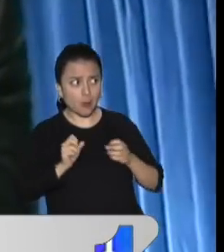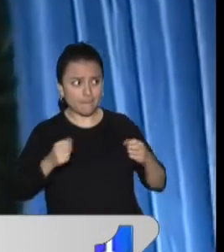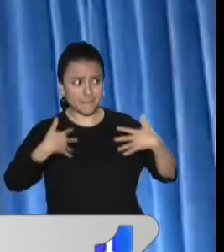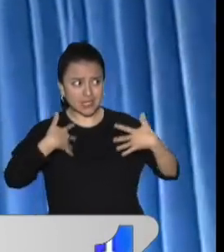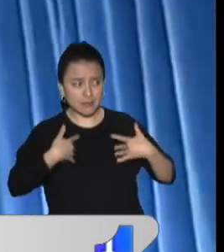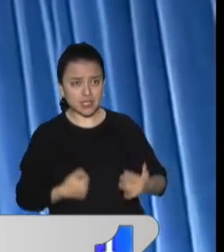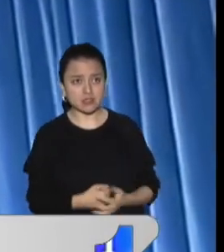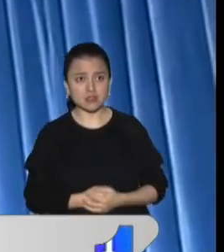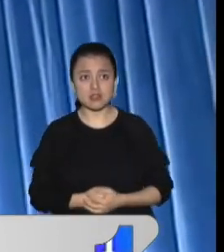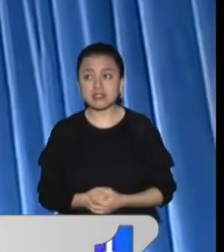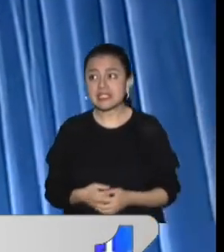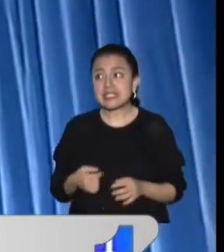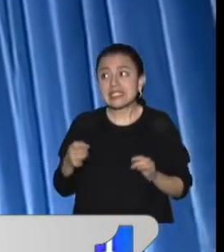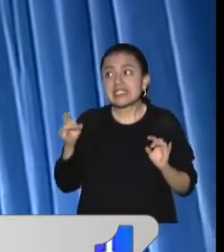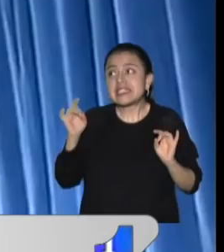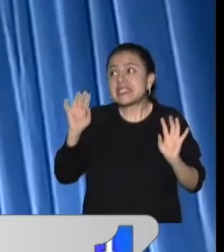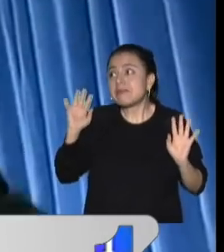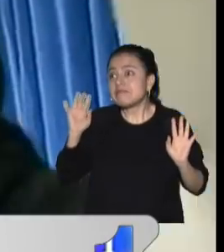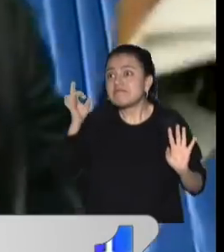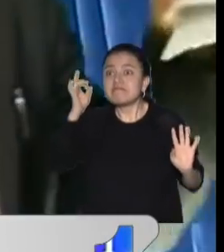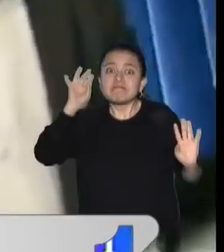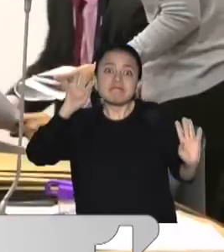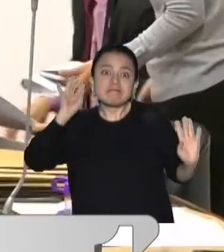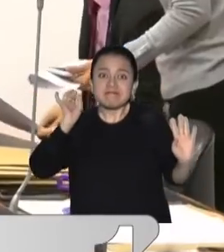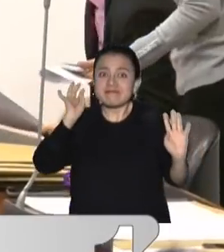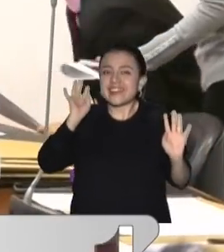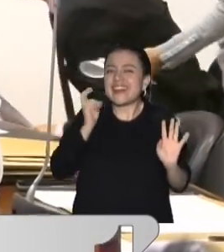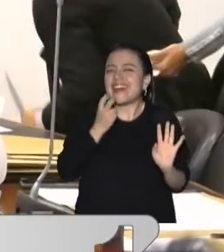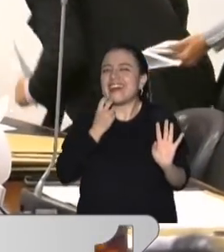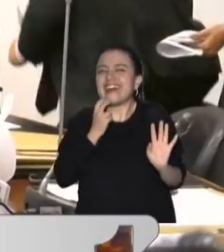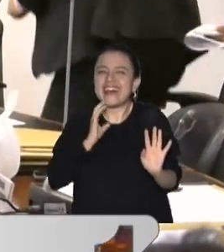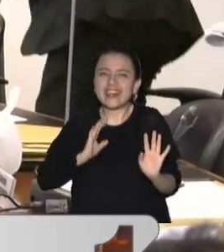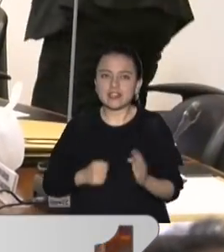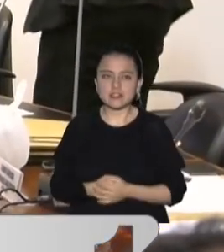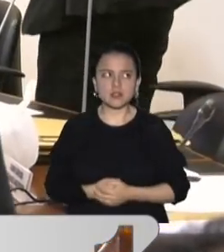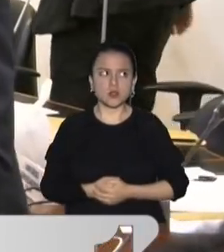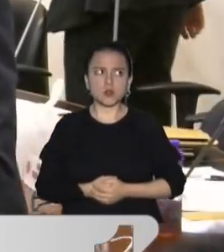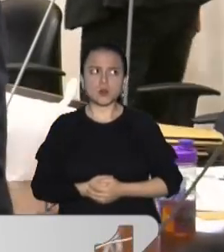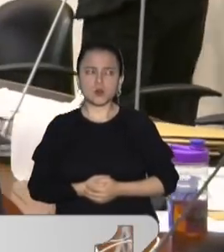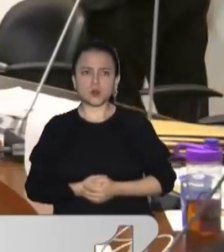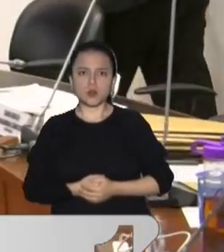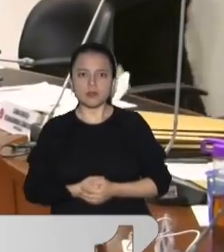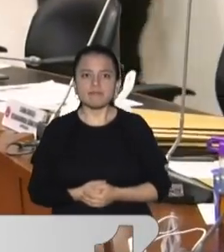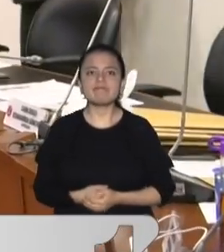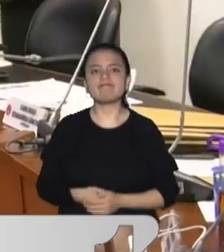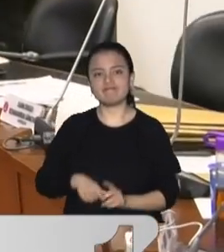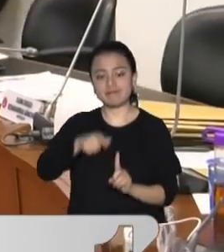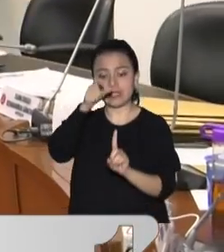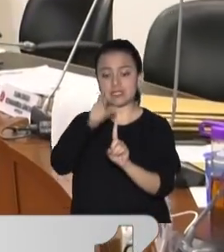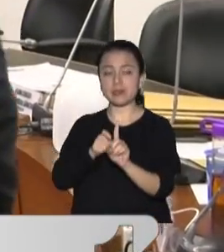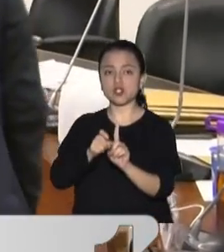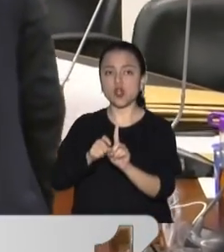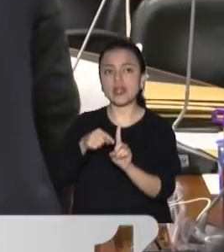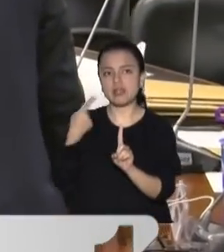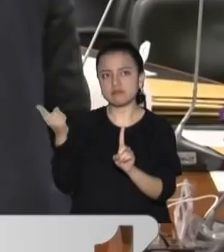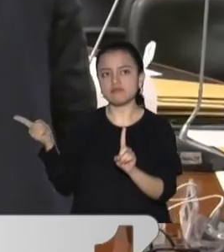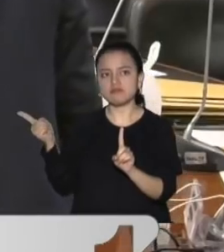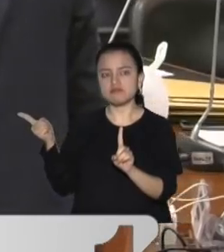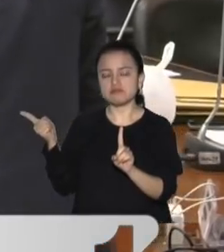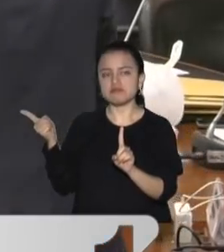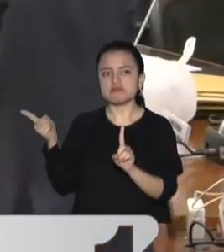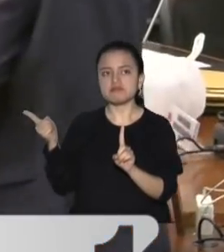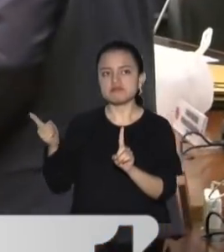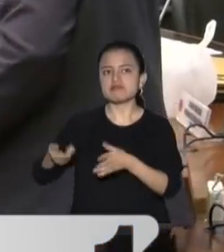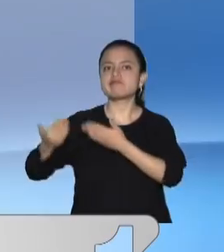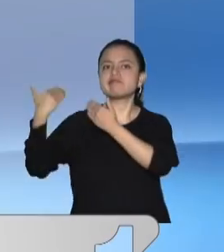víctimas. Quizás, quizás, quizás. Con la firma de la paz, Santrich fue designado como representante a la Cámara de las FARC. No se